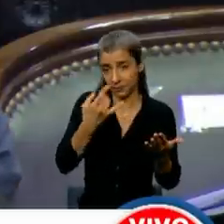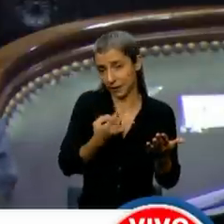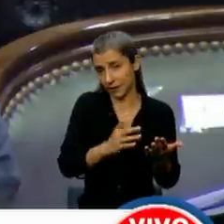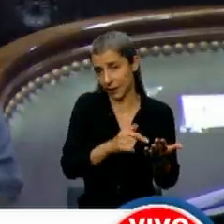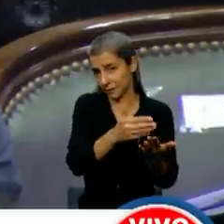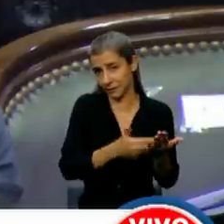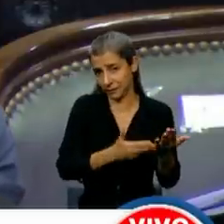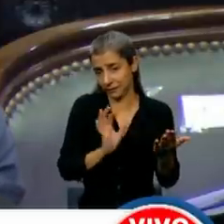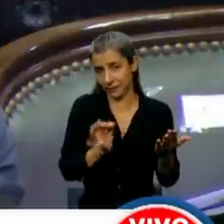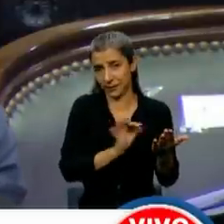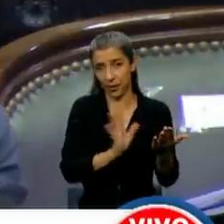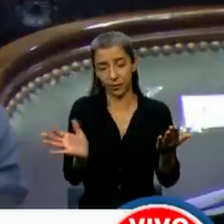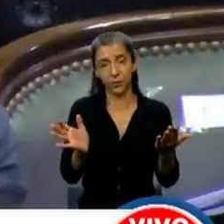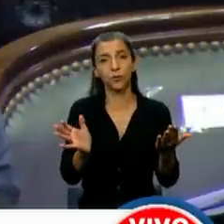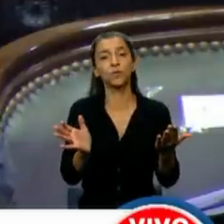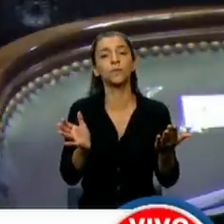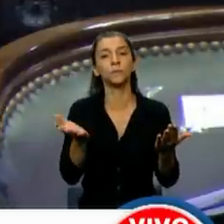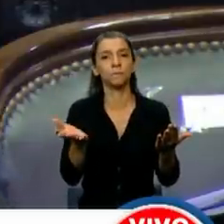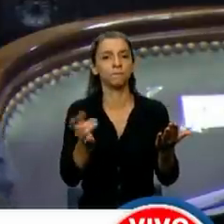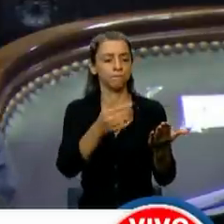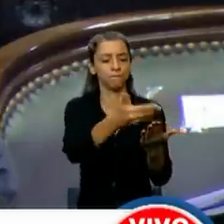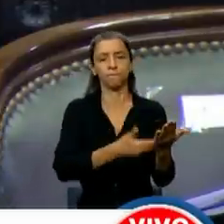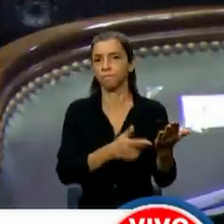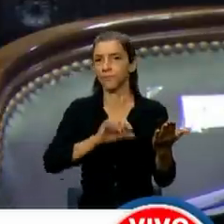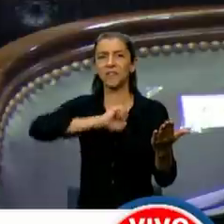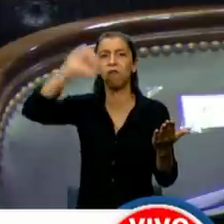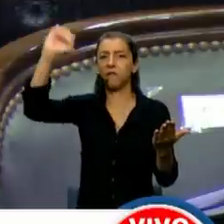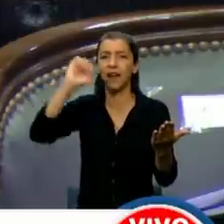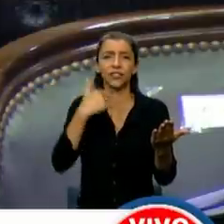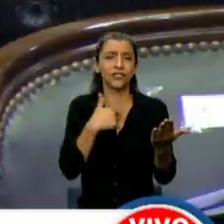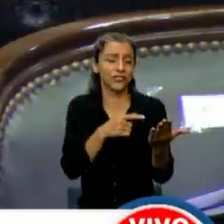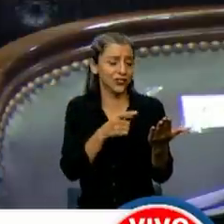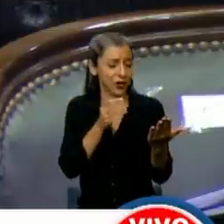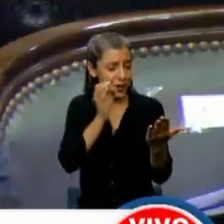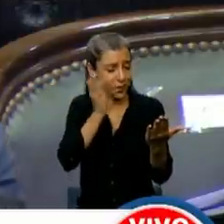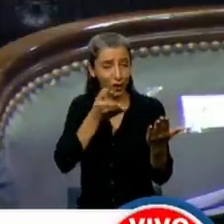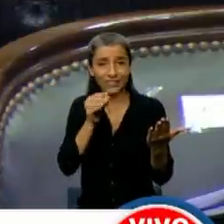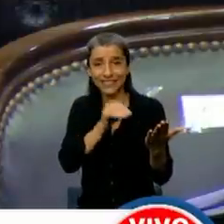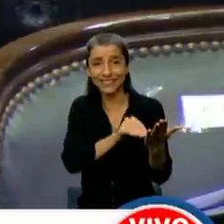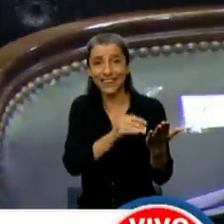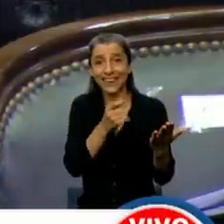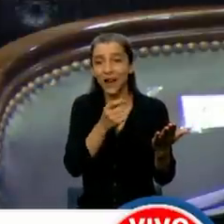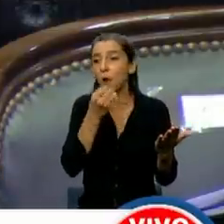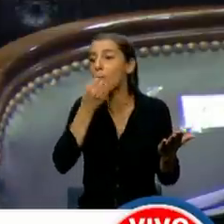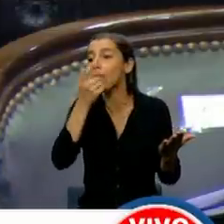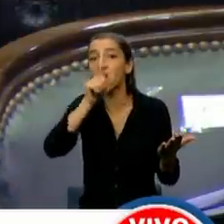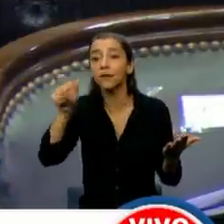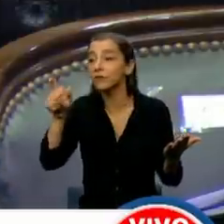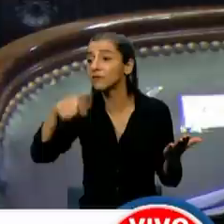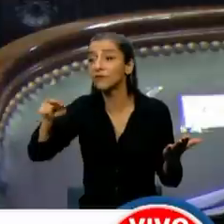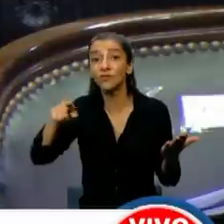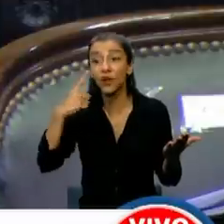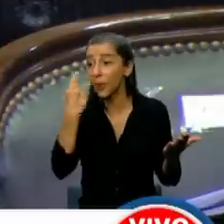tiene una estimación inflacionaria que hasta el más distraído de los argentinos se da cuenta que va a ser